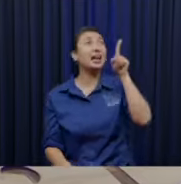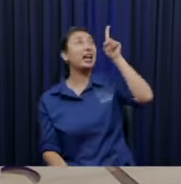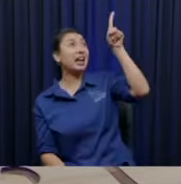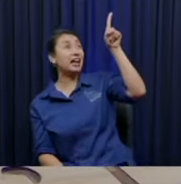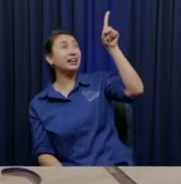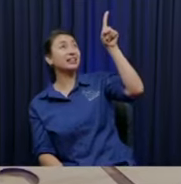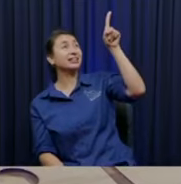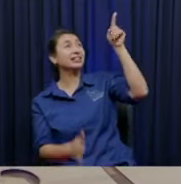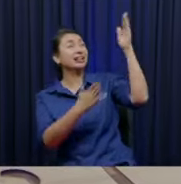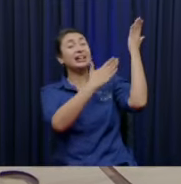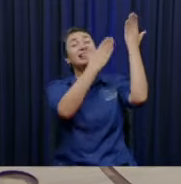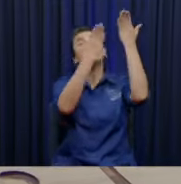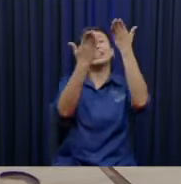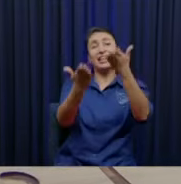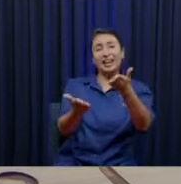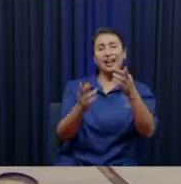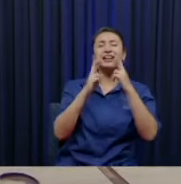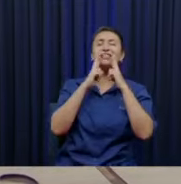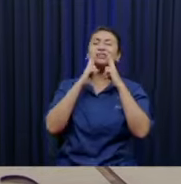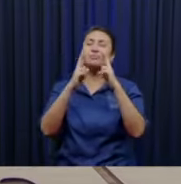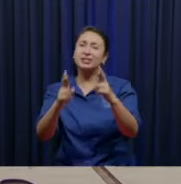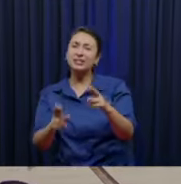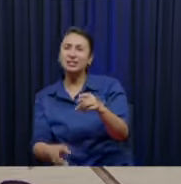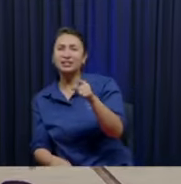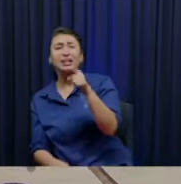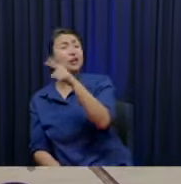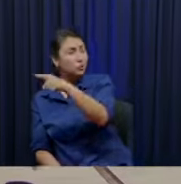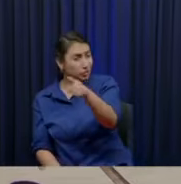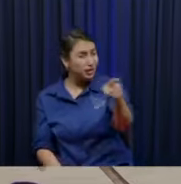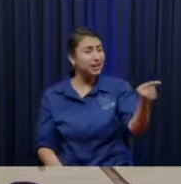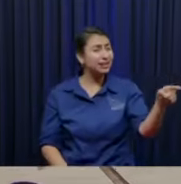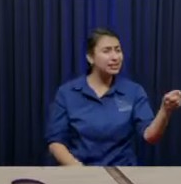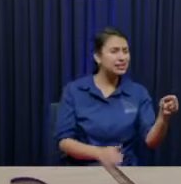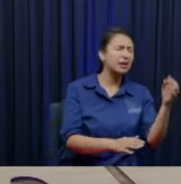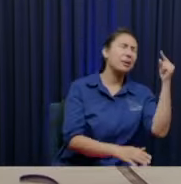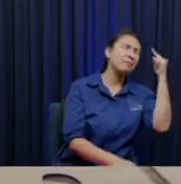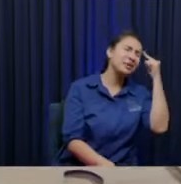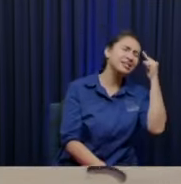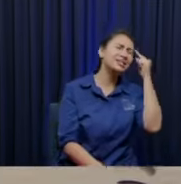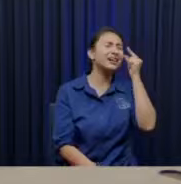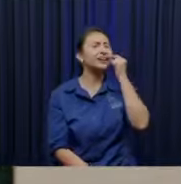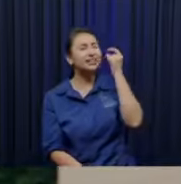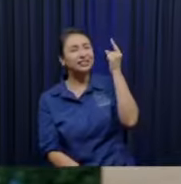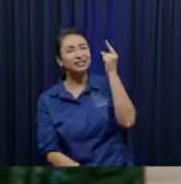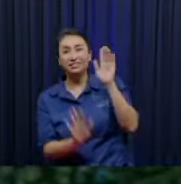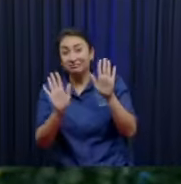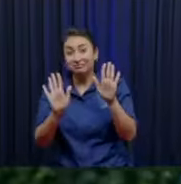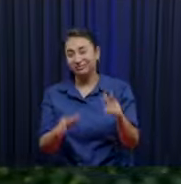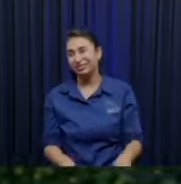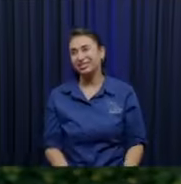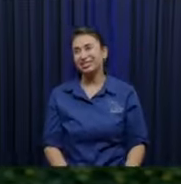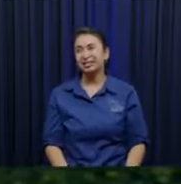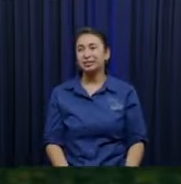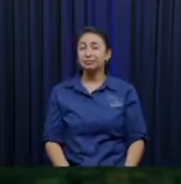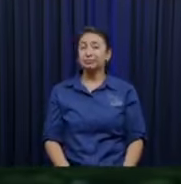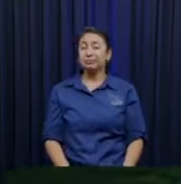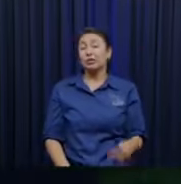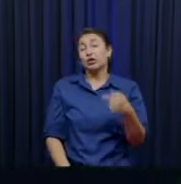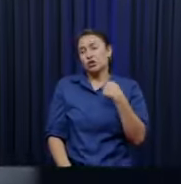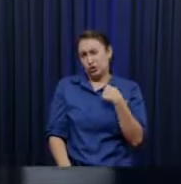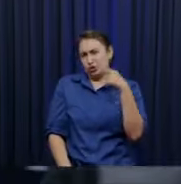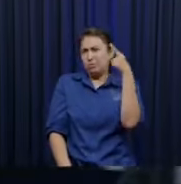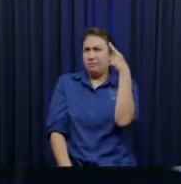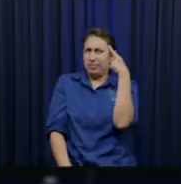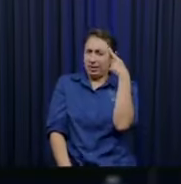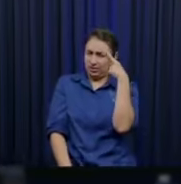orando, aleluya. Meditad en, pero porque es que sabe qué es lo que pasa, que mucha gente llega con el Señor, pienso yo, pues, y